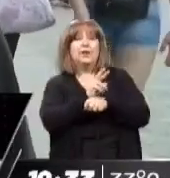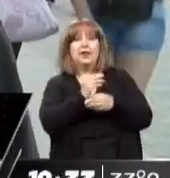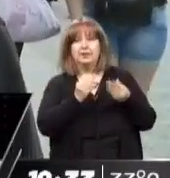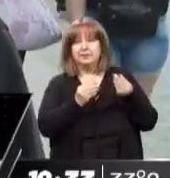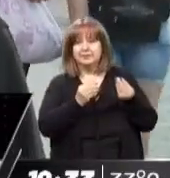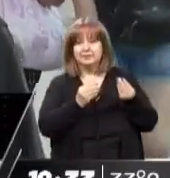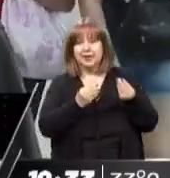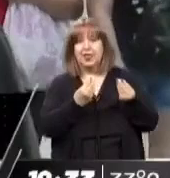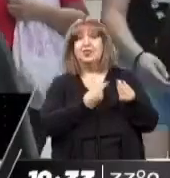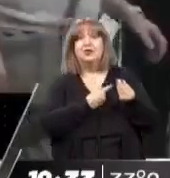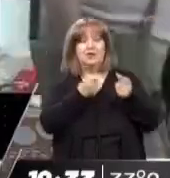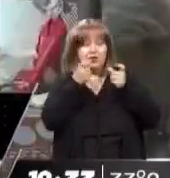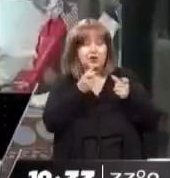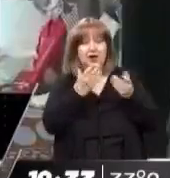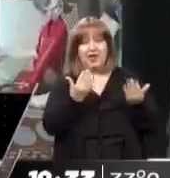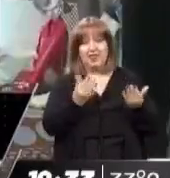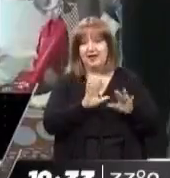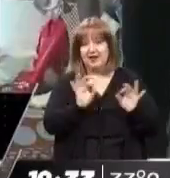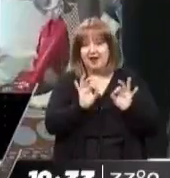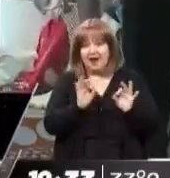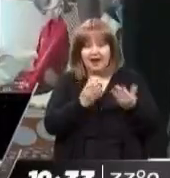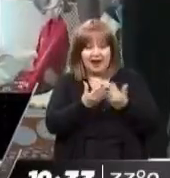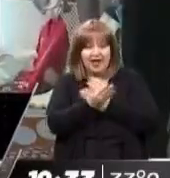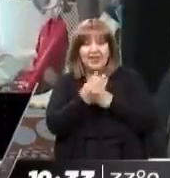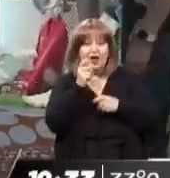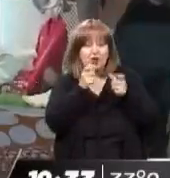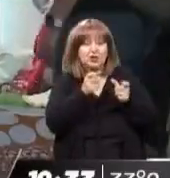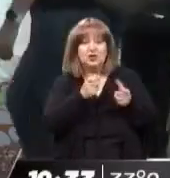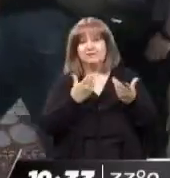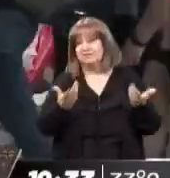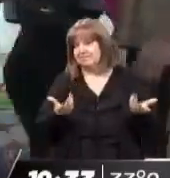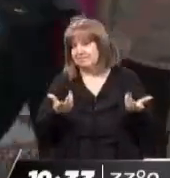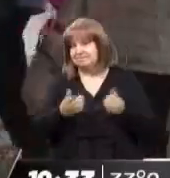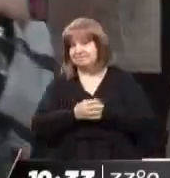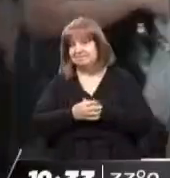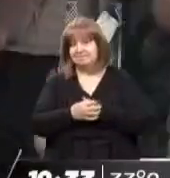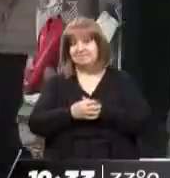al precio cuidado. ¿Me entendés? Entonces, ¿qué puede hacer?